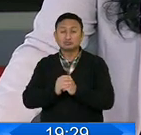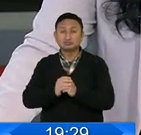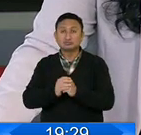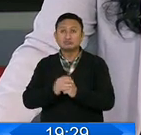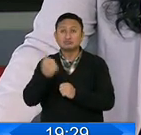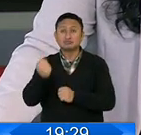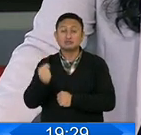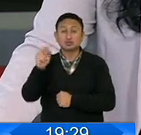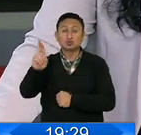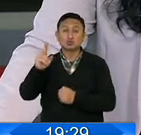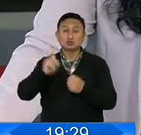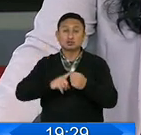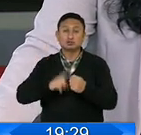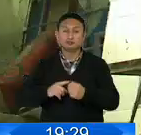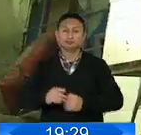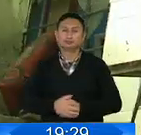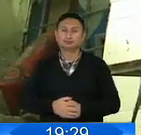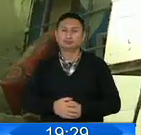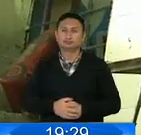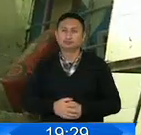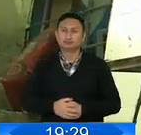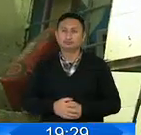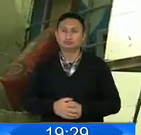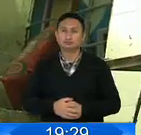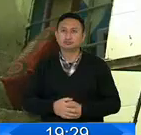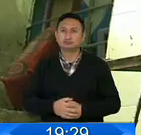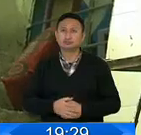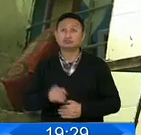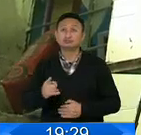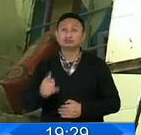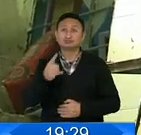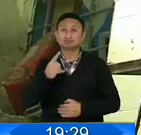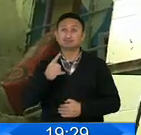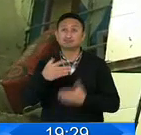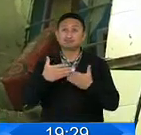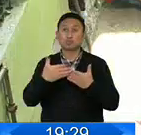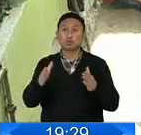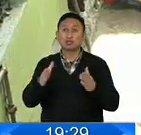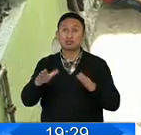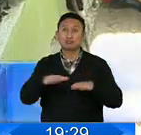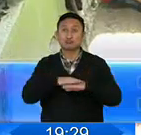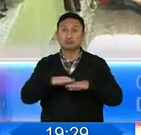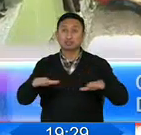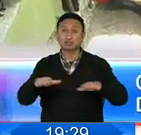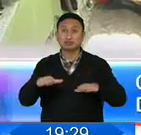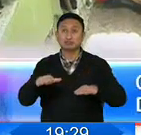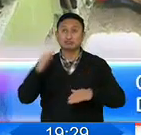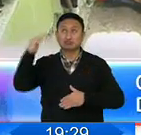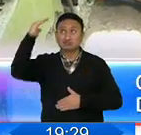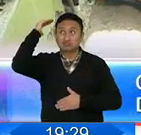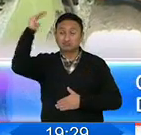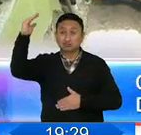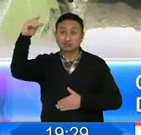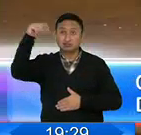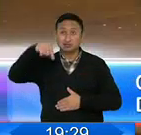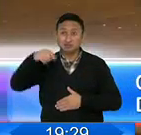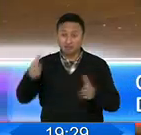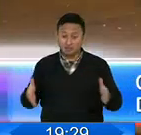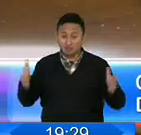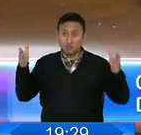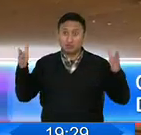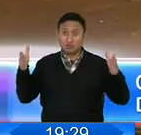en el sur de Quito. Ventanas, puertas, pisos, Techos y hasta paredes